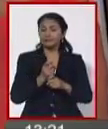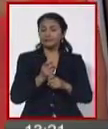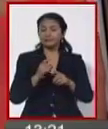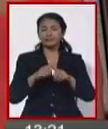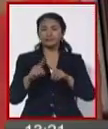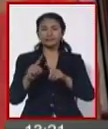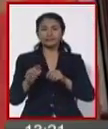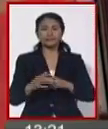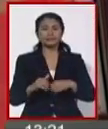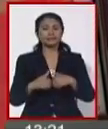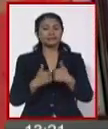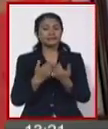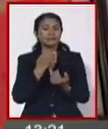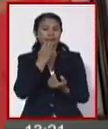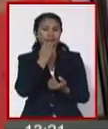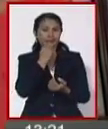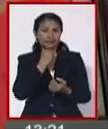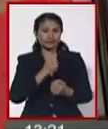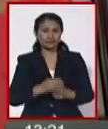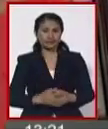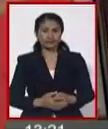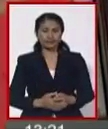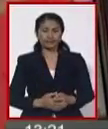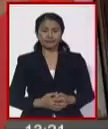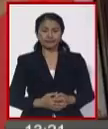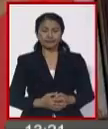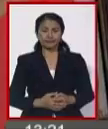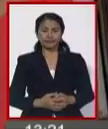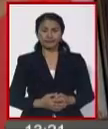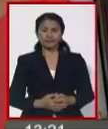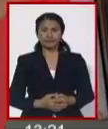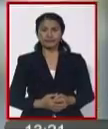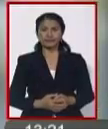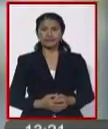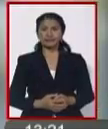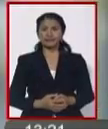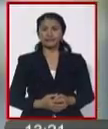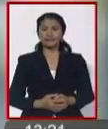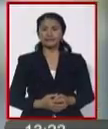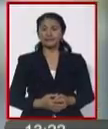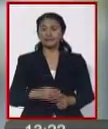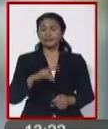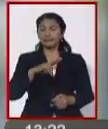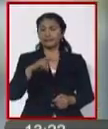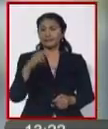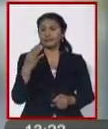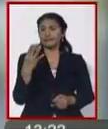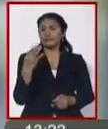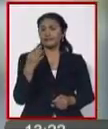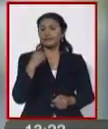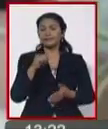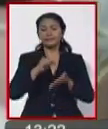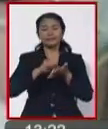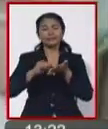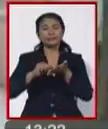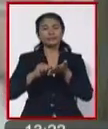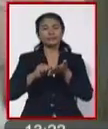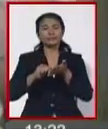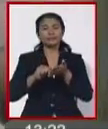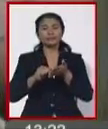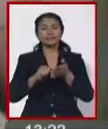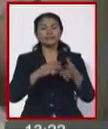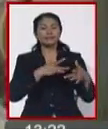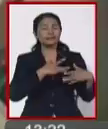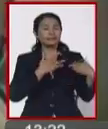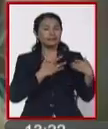trato, como quererla. Al menos. En el año 2014, Mariel fue operada de una